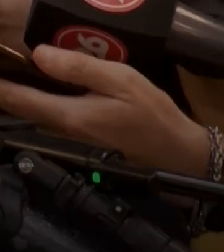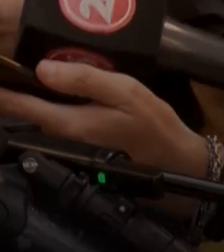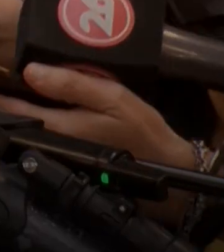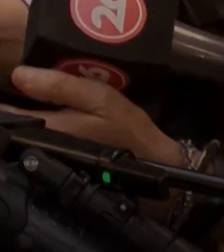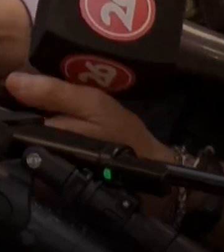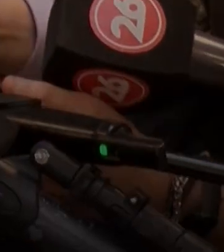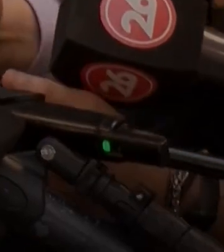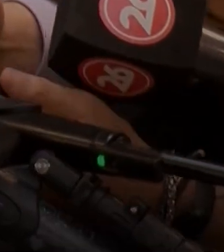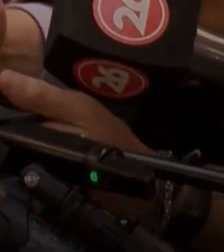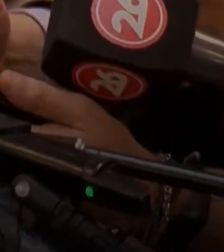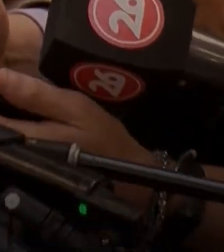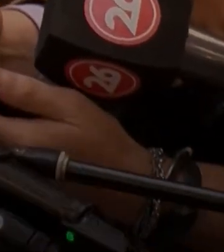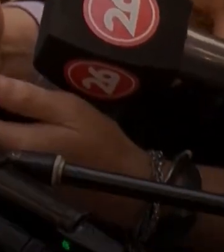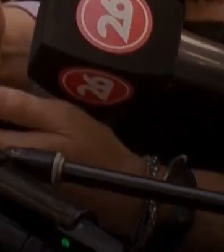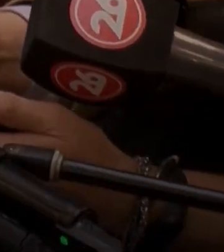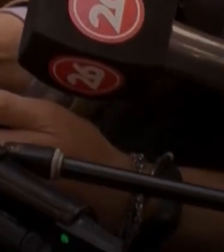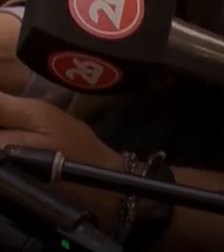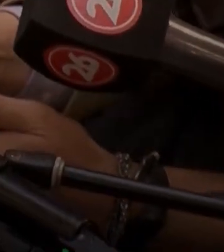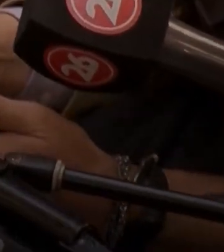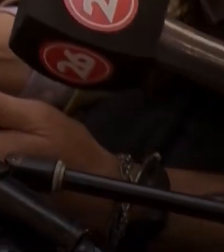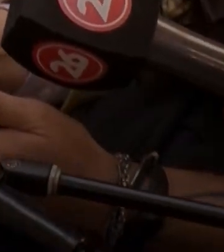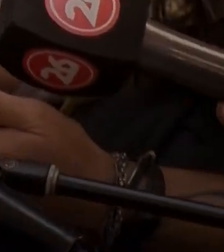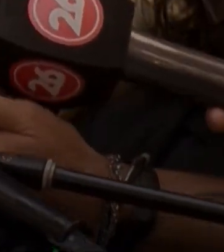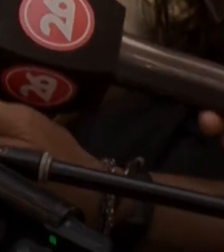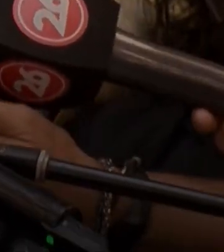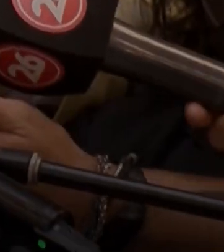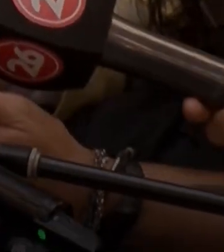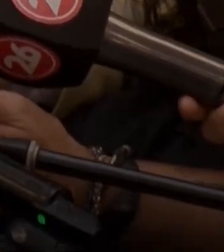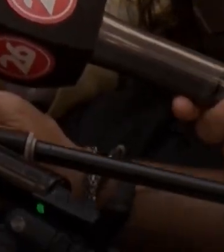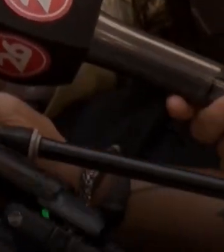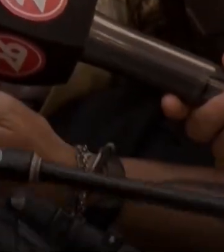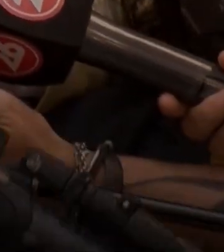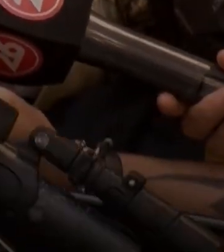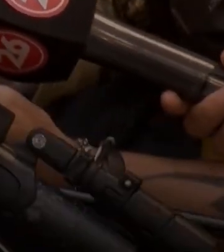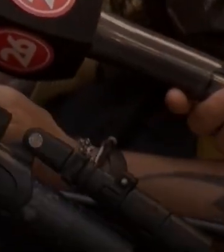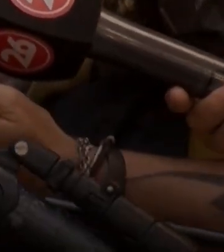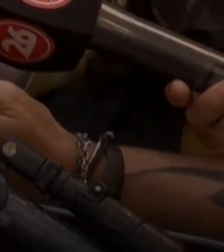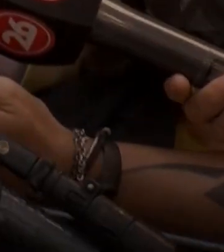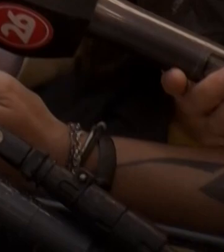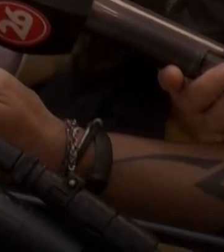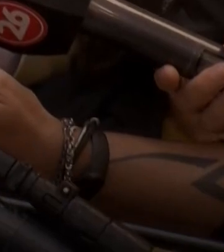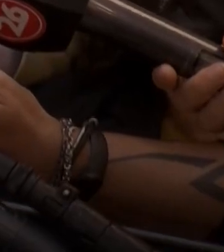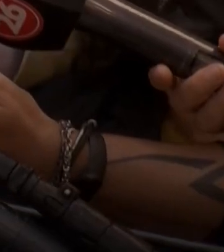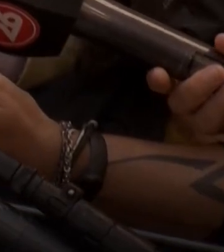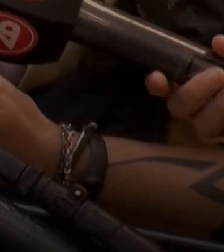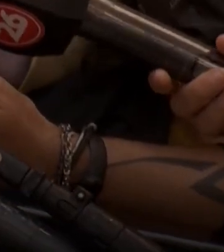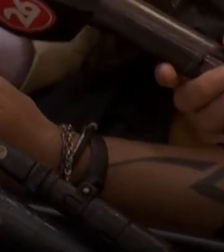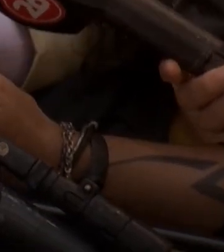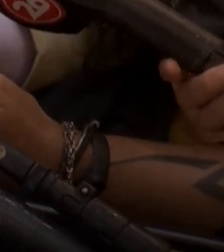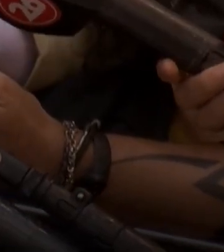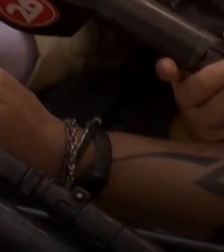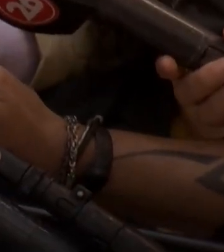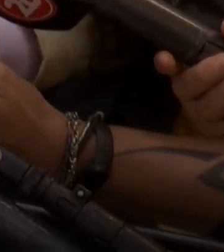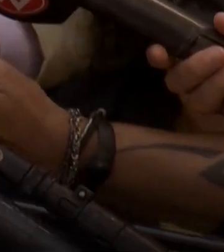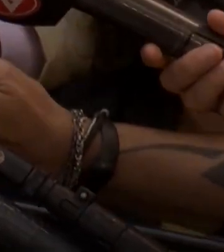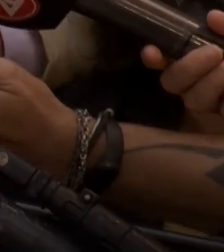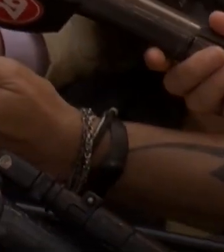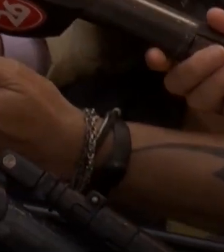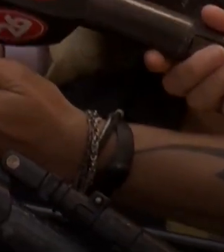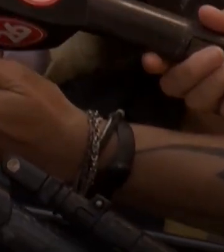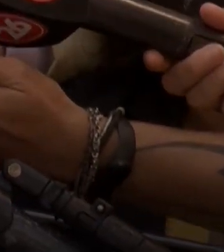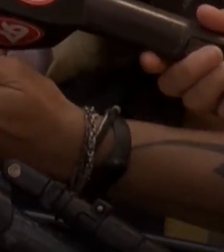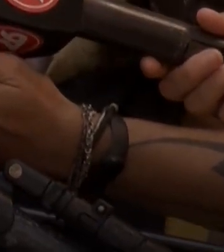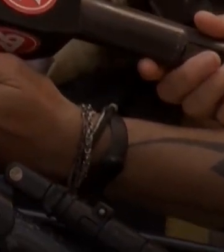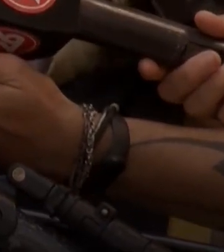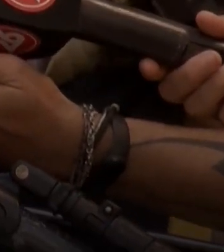Así que creo esto es lo que tenemos que destacar, y sobre todo con una mirada de futuro. No solamente hoy se remarcaron los logros de 2021,